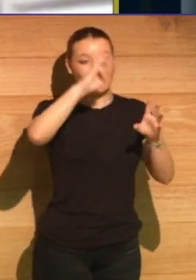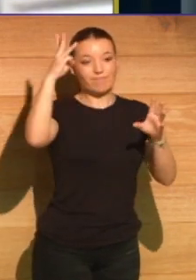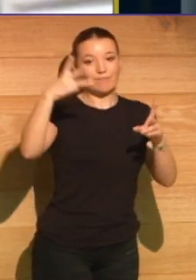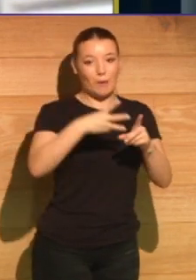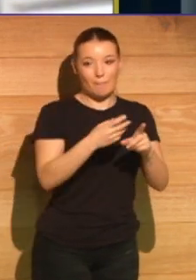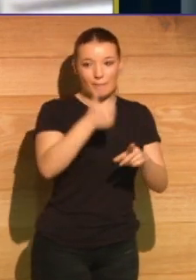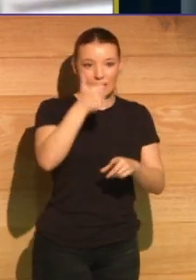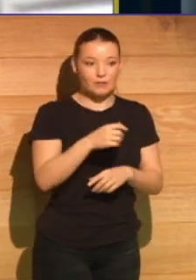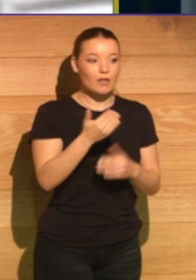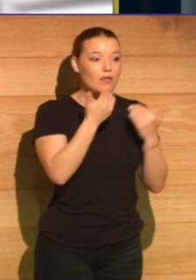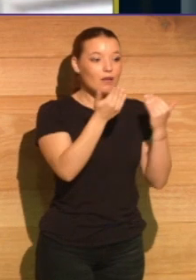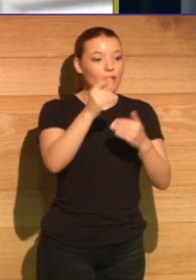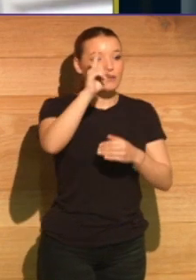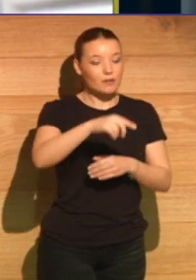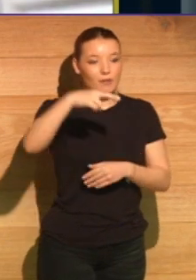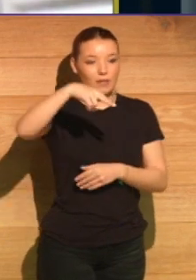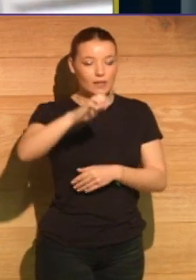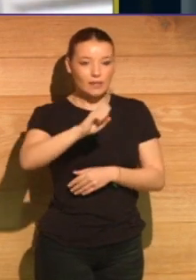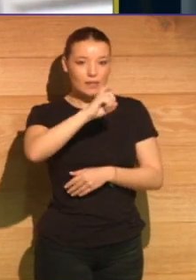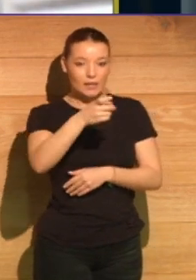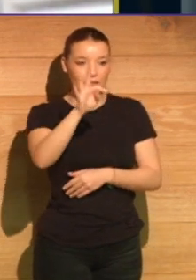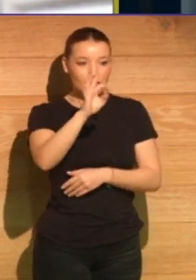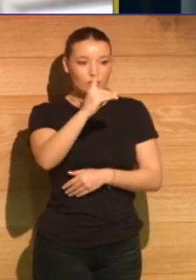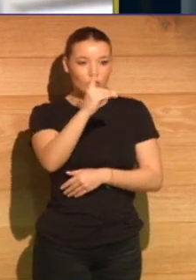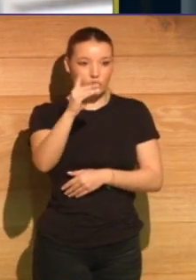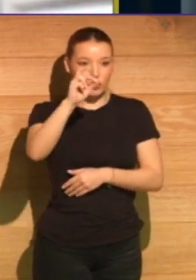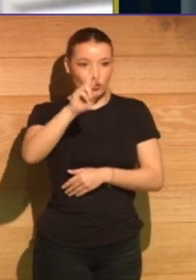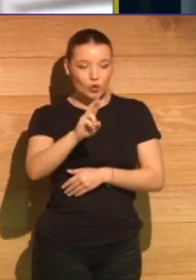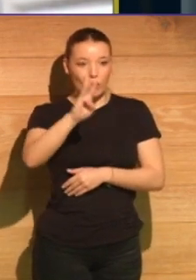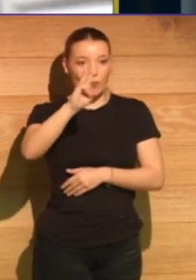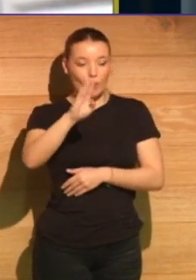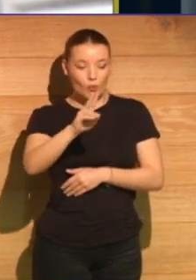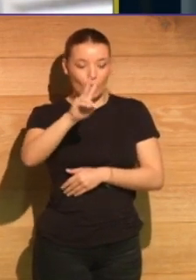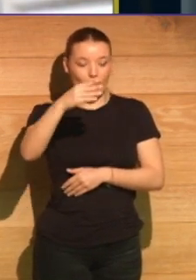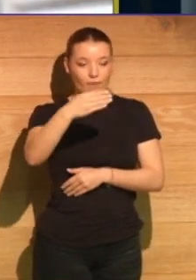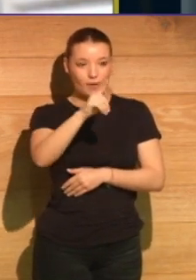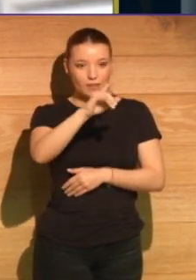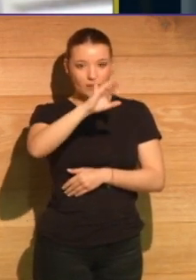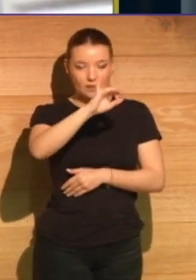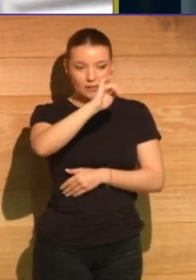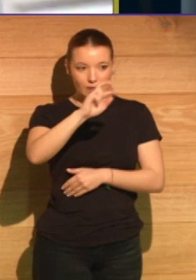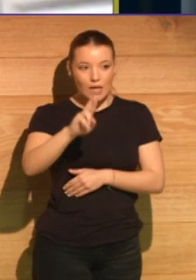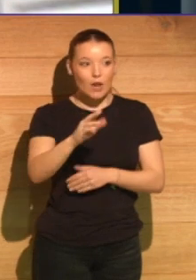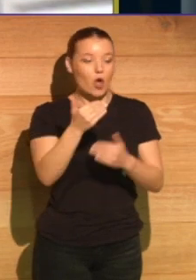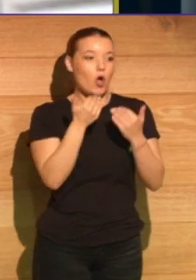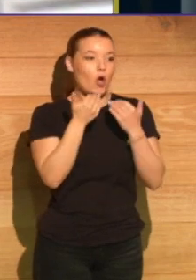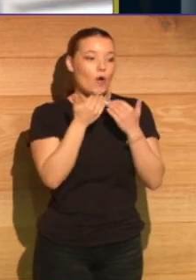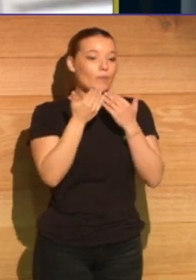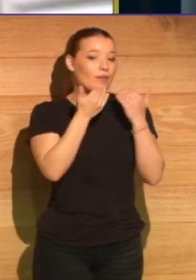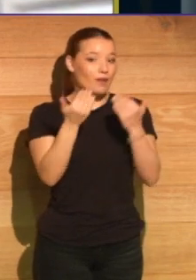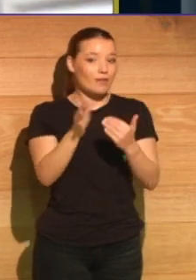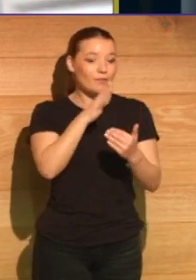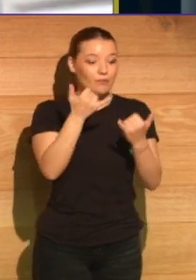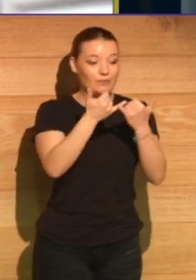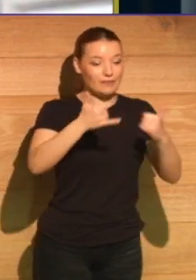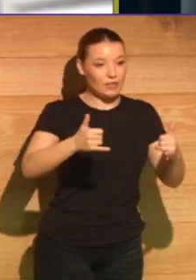a Nextdoor Publisher por darnos el argumento perfecto para esta celebración. Gracias, por